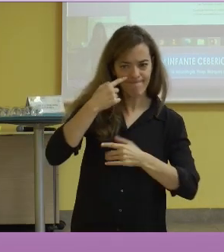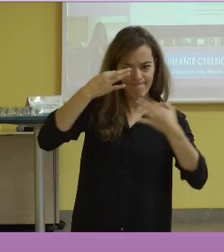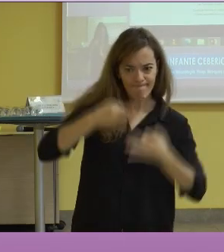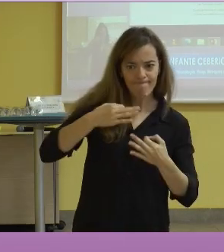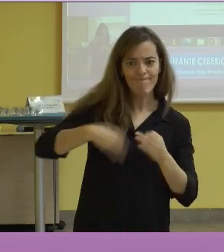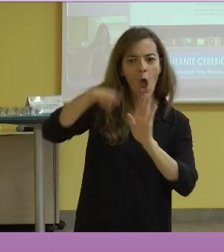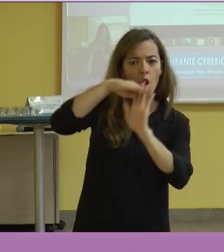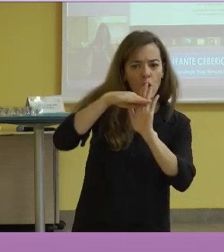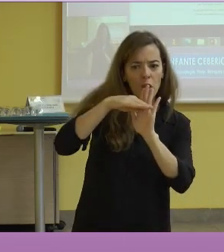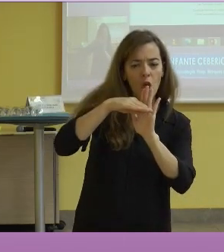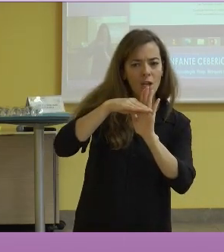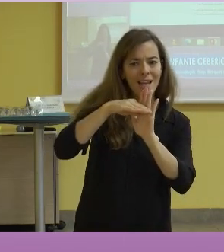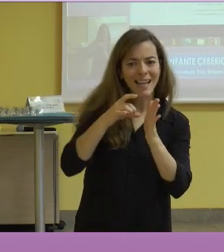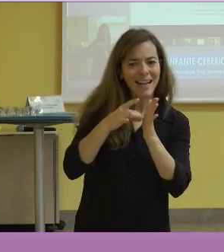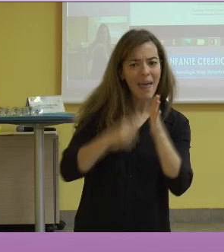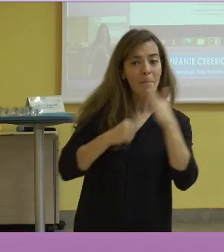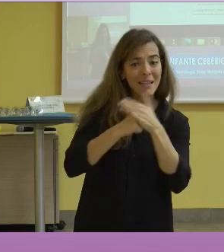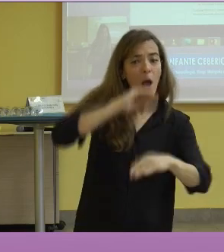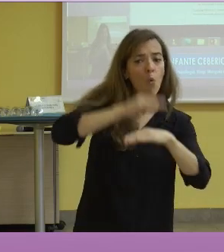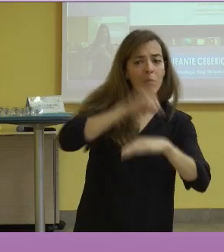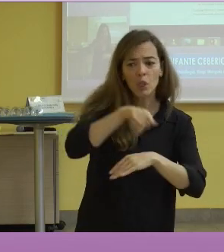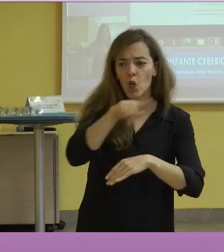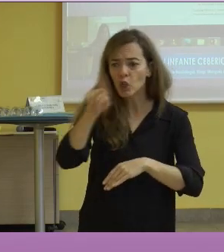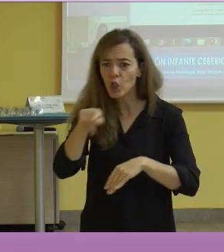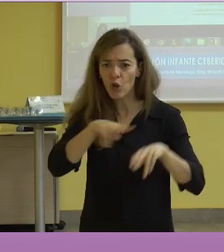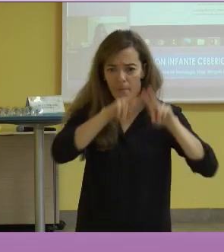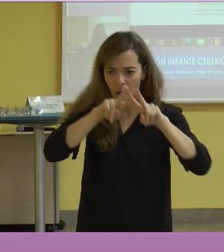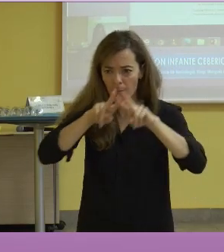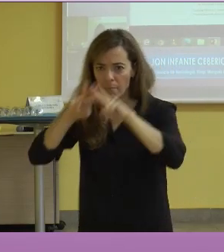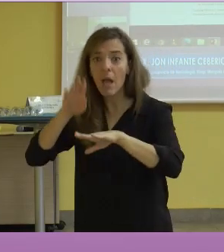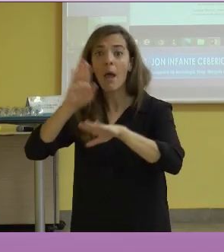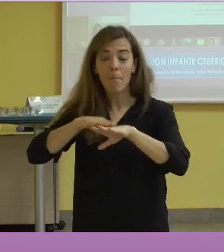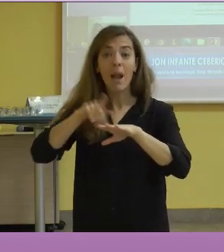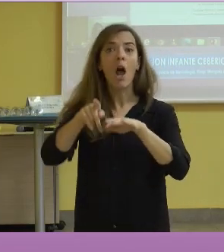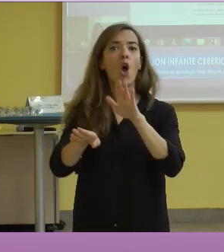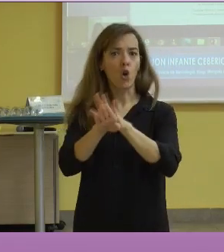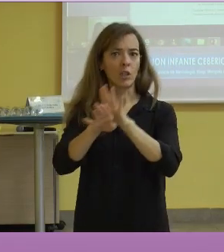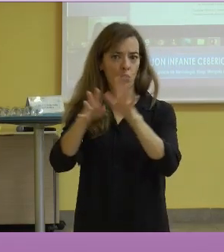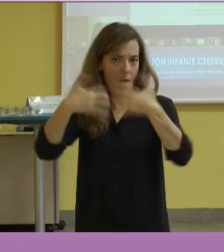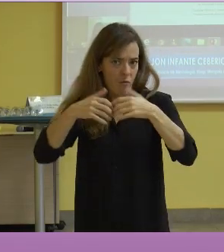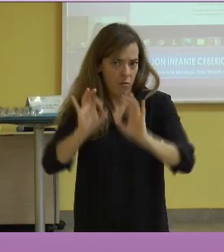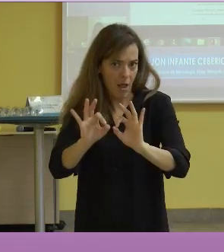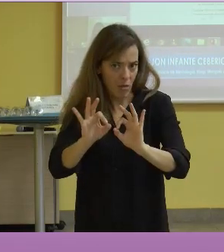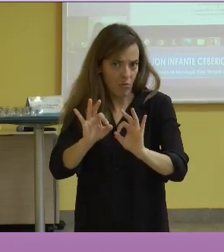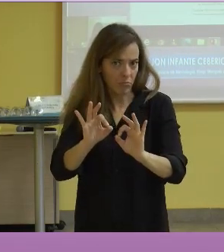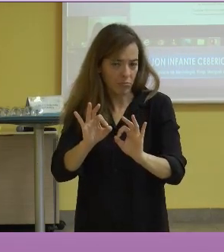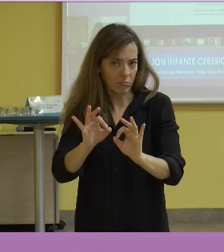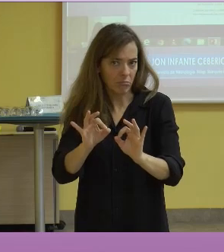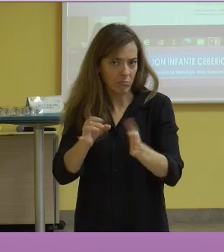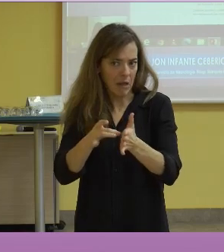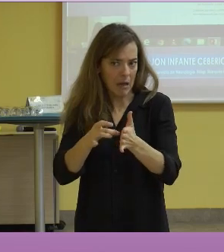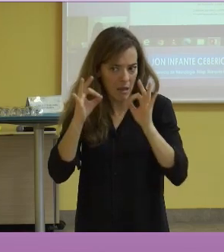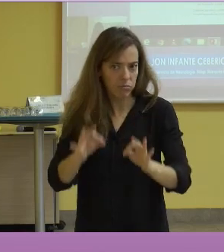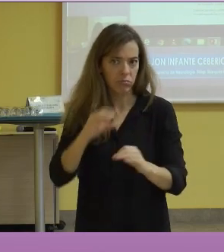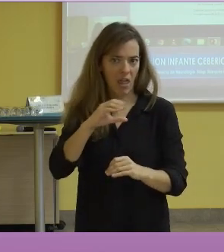requisitos, ¿no?, de máxima calidad, pues para seguir figurando como CESUR, ¿no? Bueno, pues